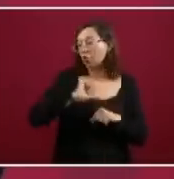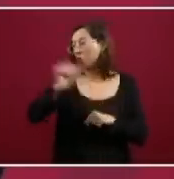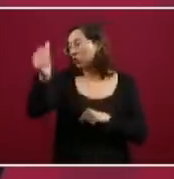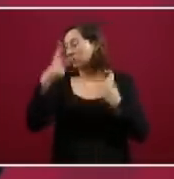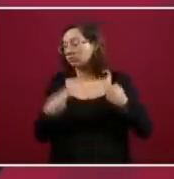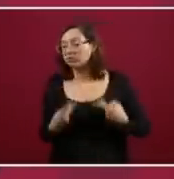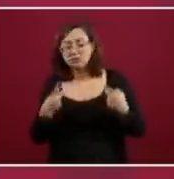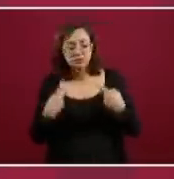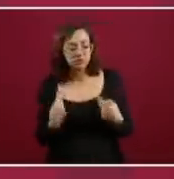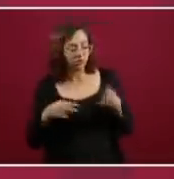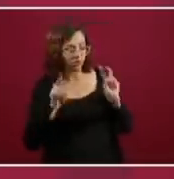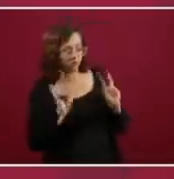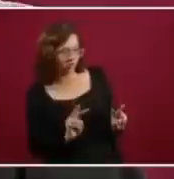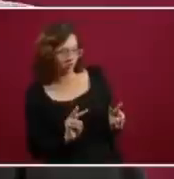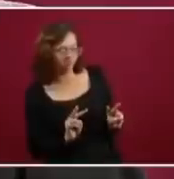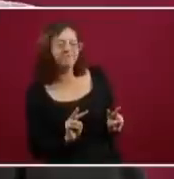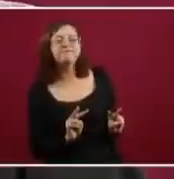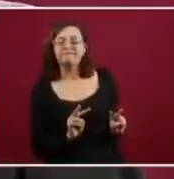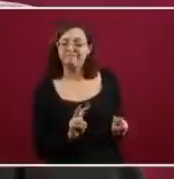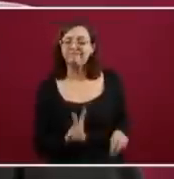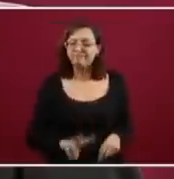de que esto ya cambió